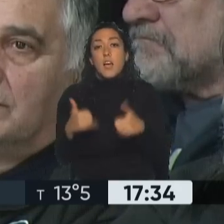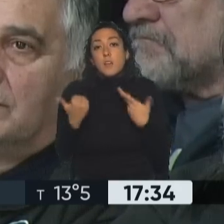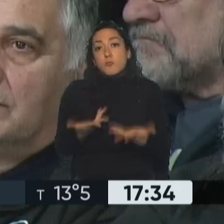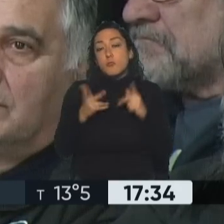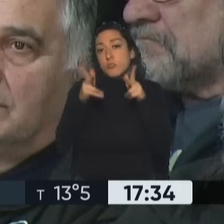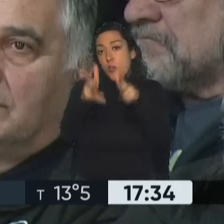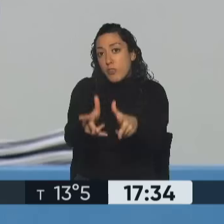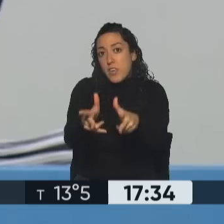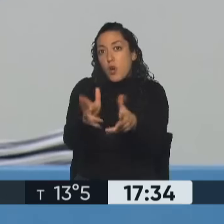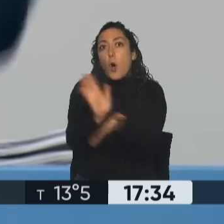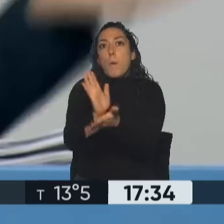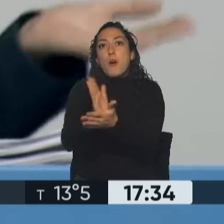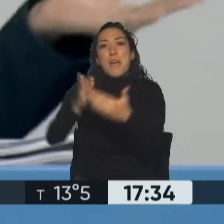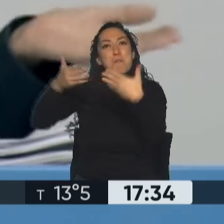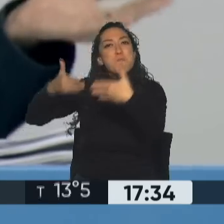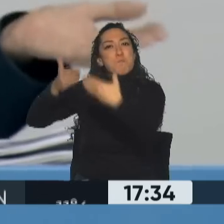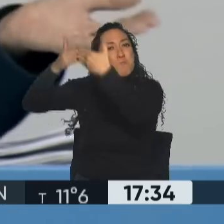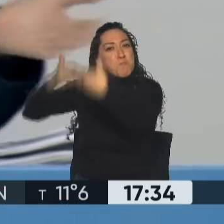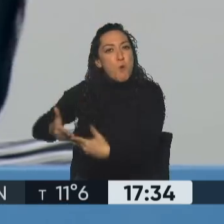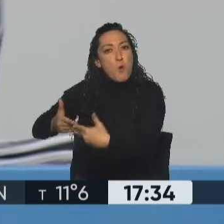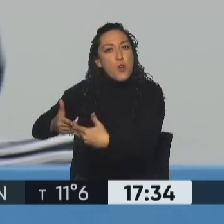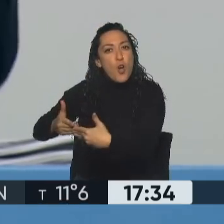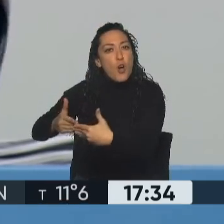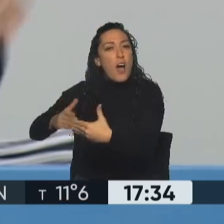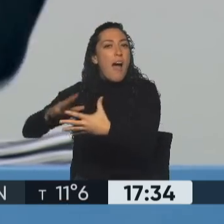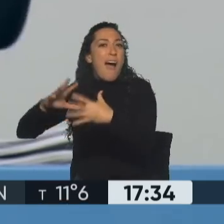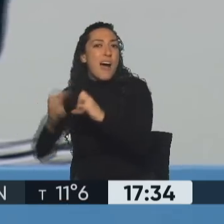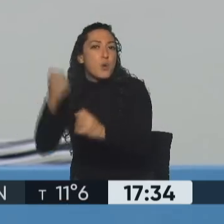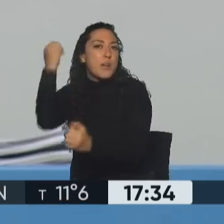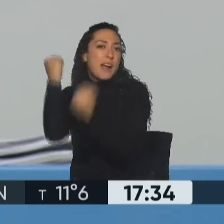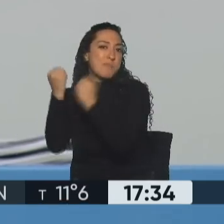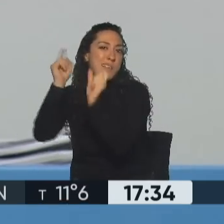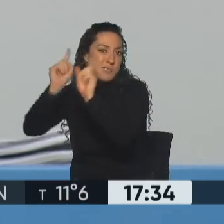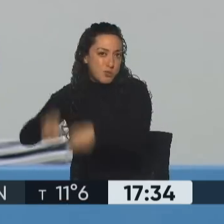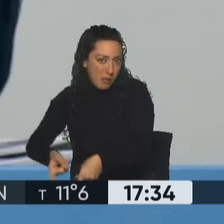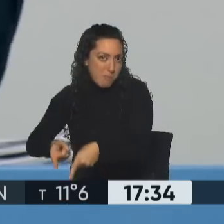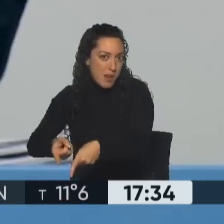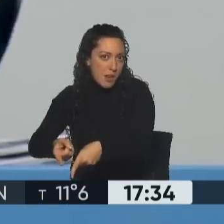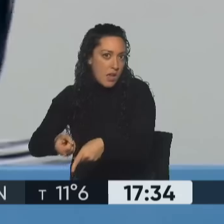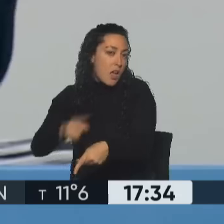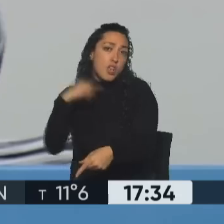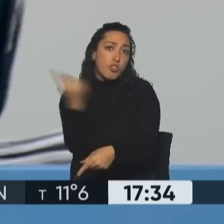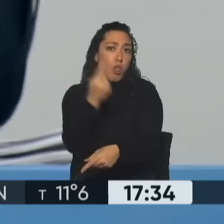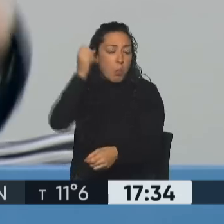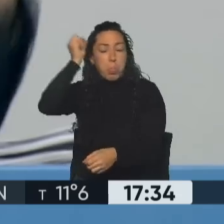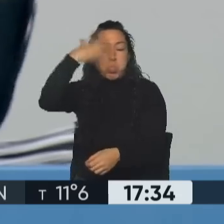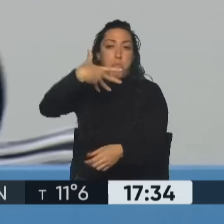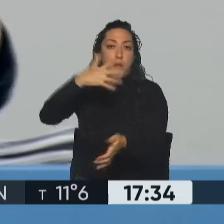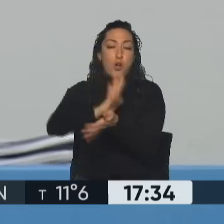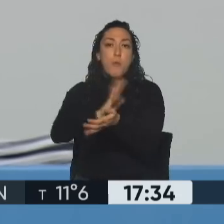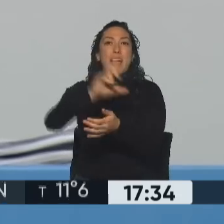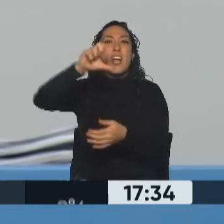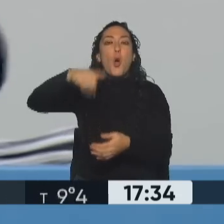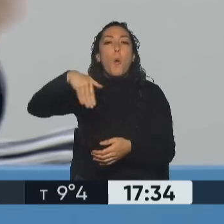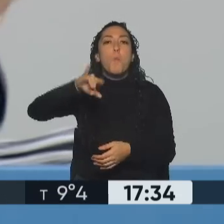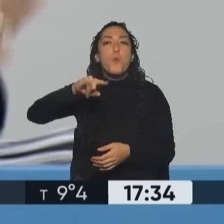también el muro cae para el lado del capitalismo. Convencieron a todos, y a todos los convencieron de que ser comunista era